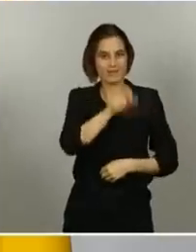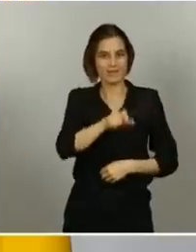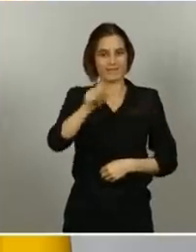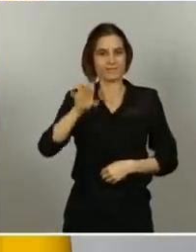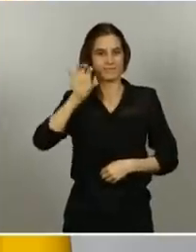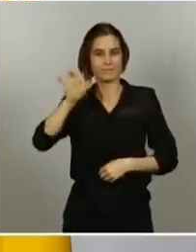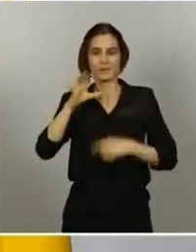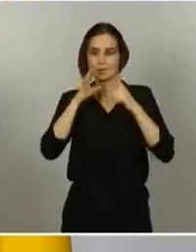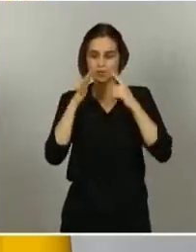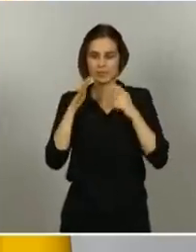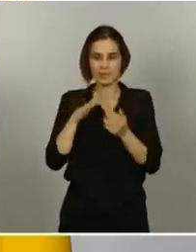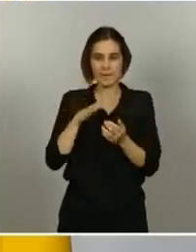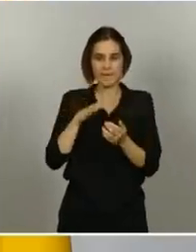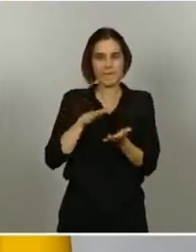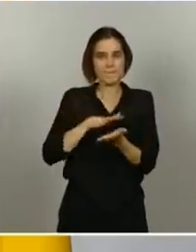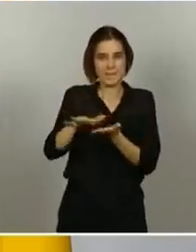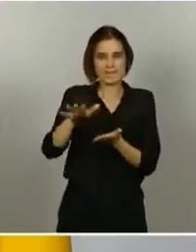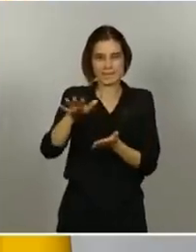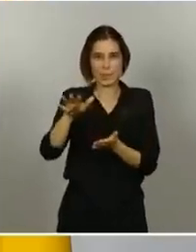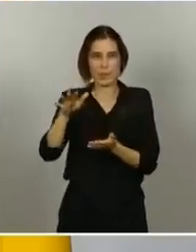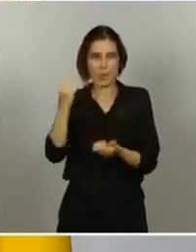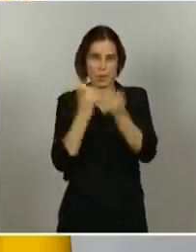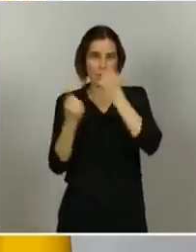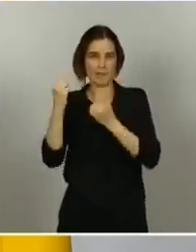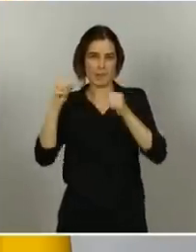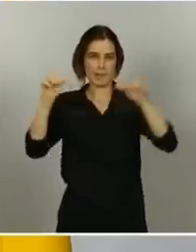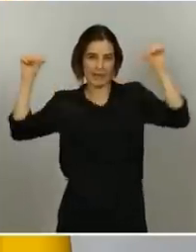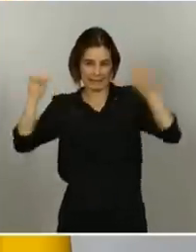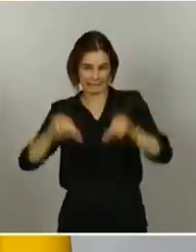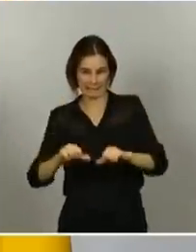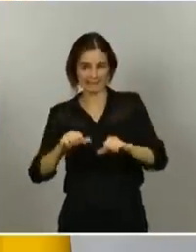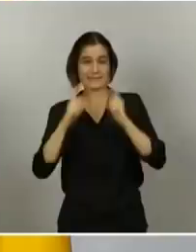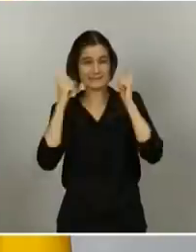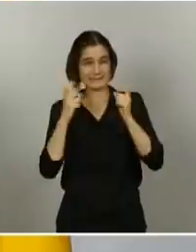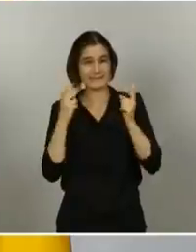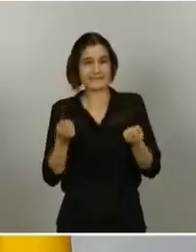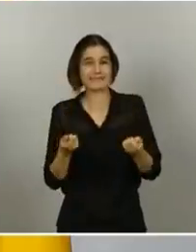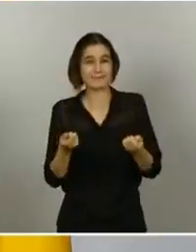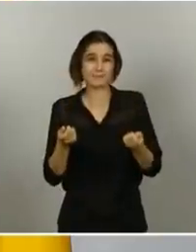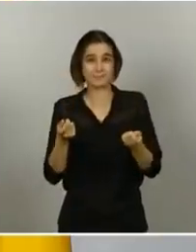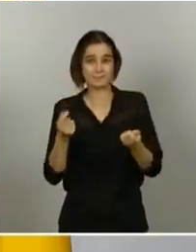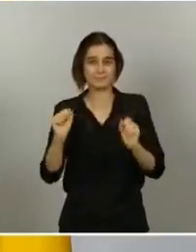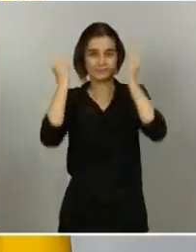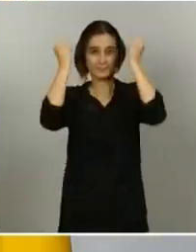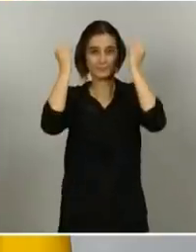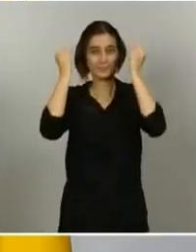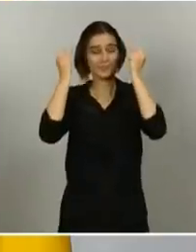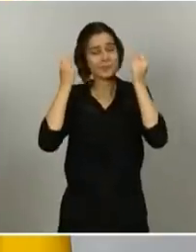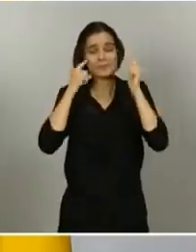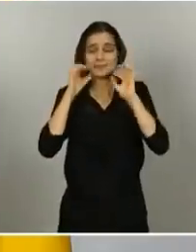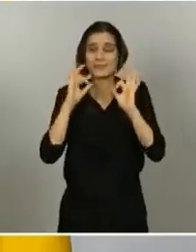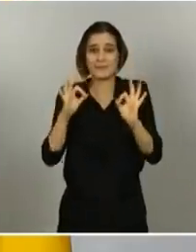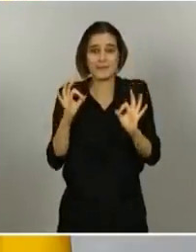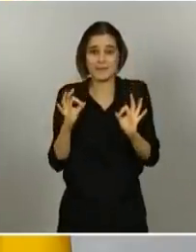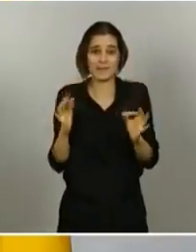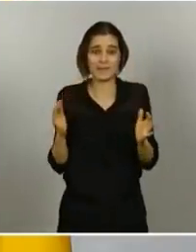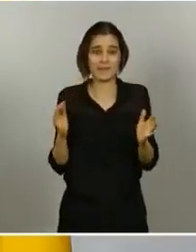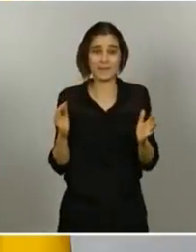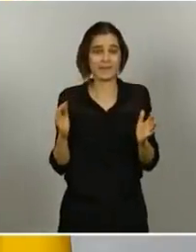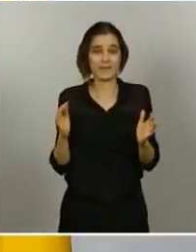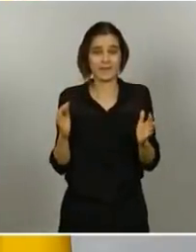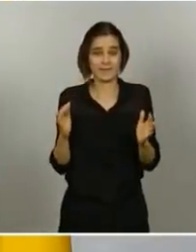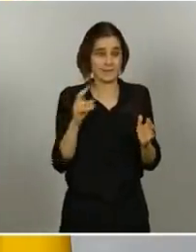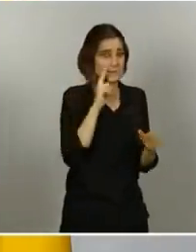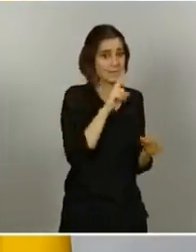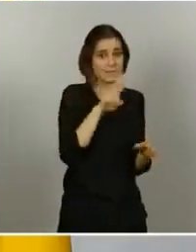crisis, é evidente que a situación sobrevenida que ha chegado nos ha obligado a acelerar a implementación deste